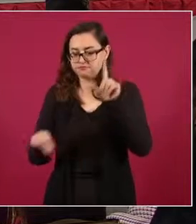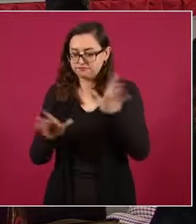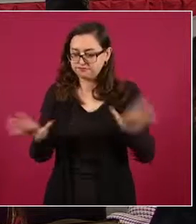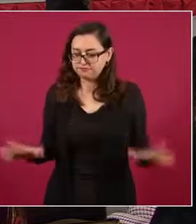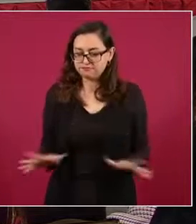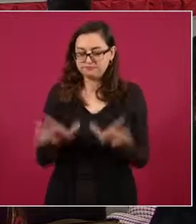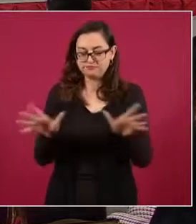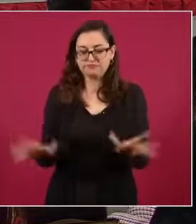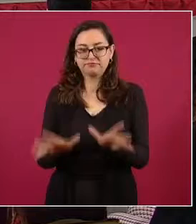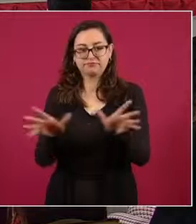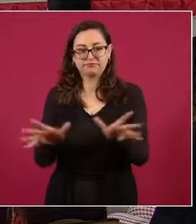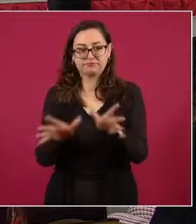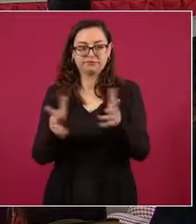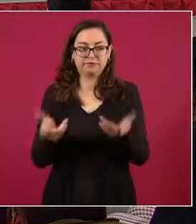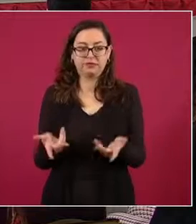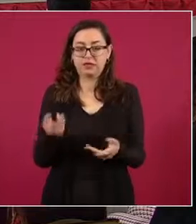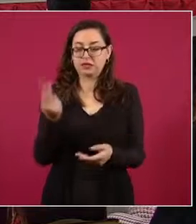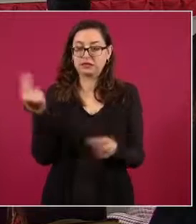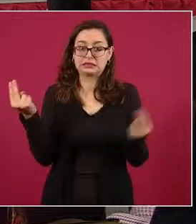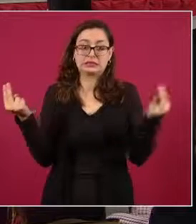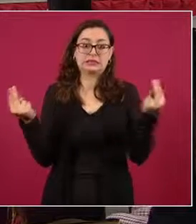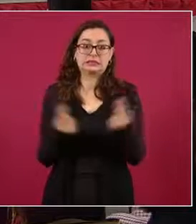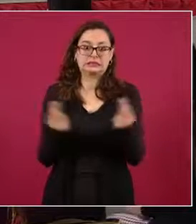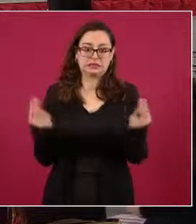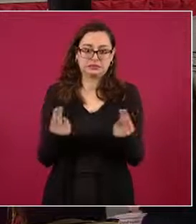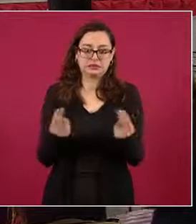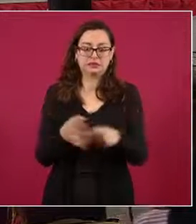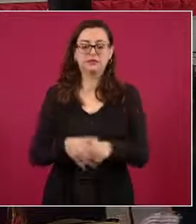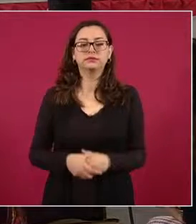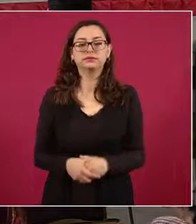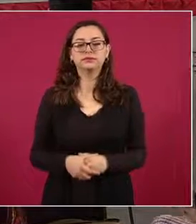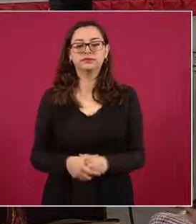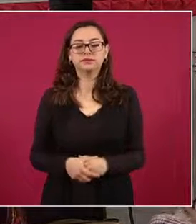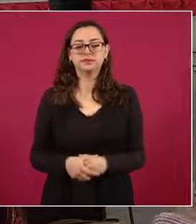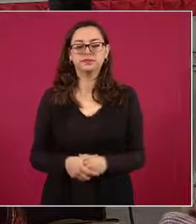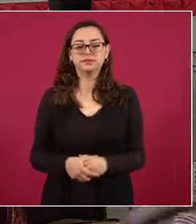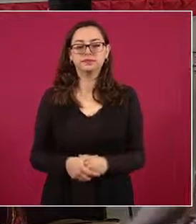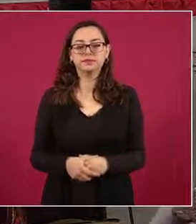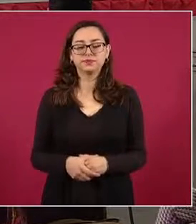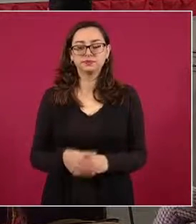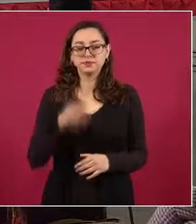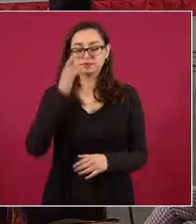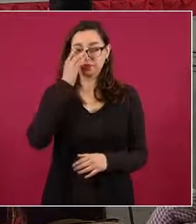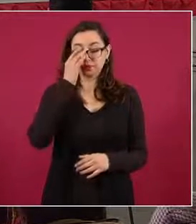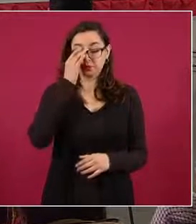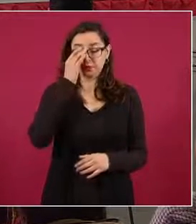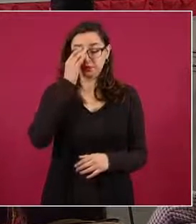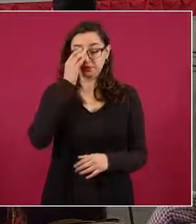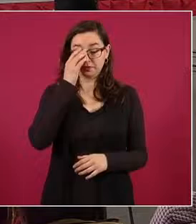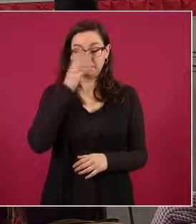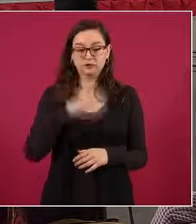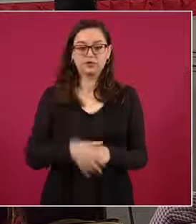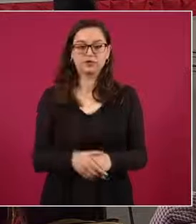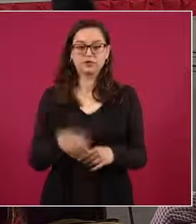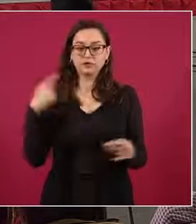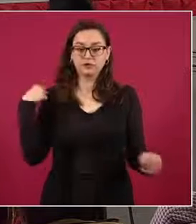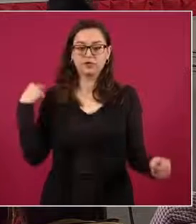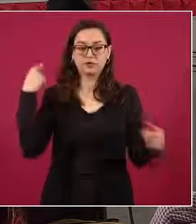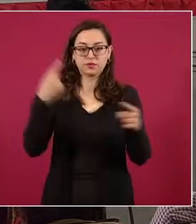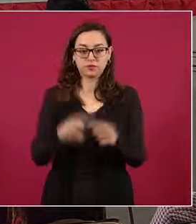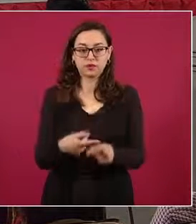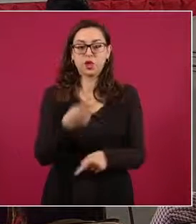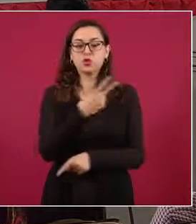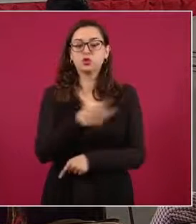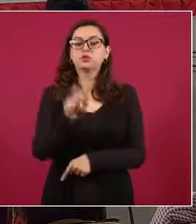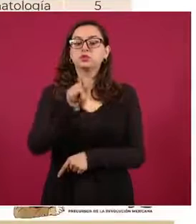que son, al final de cuentas, quienes más los necesitan. Al día de hoy tenemos ya trabajando 277 médicos y